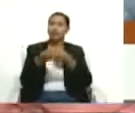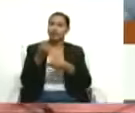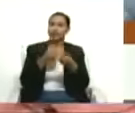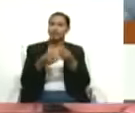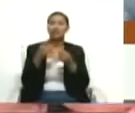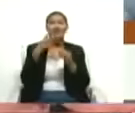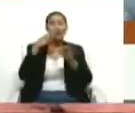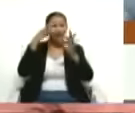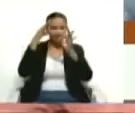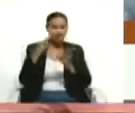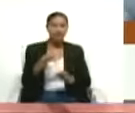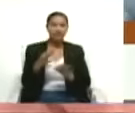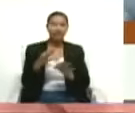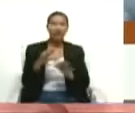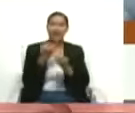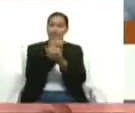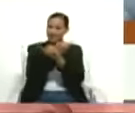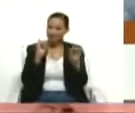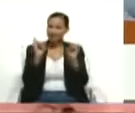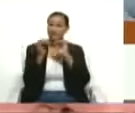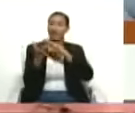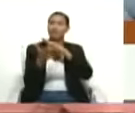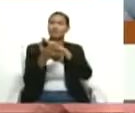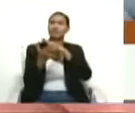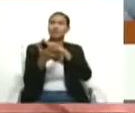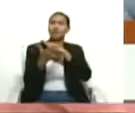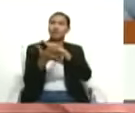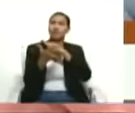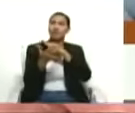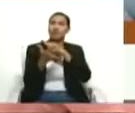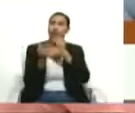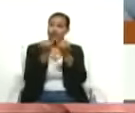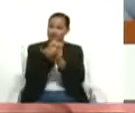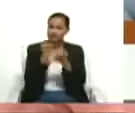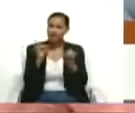garantizar la independencia tecnológica, cultural,